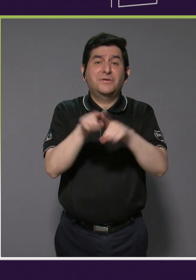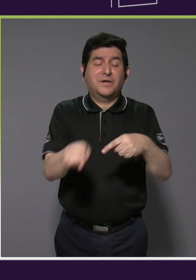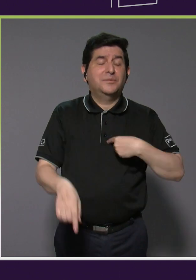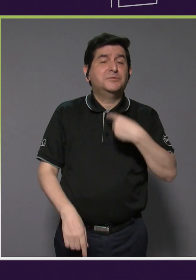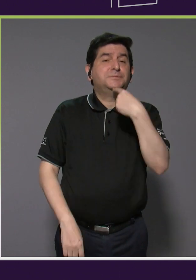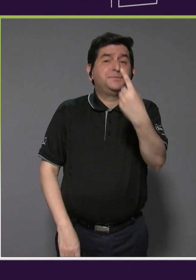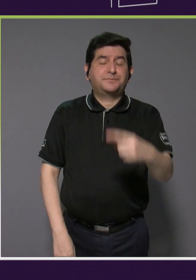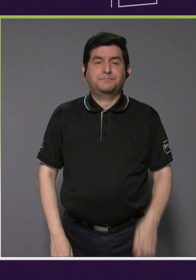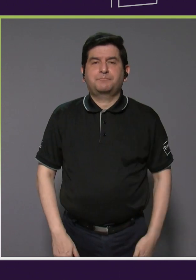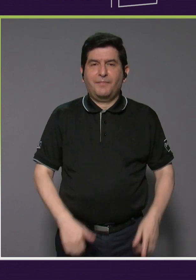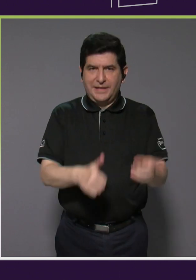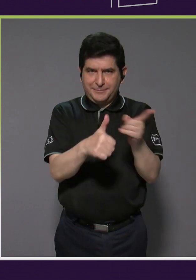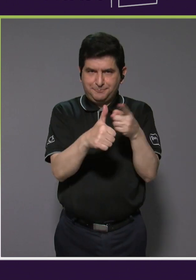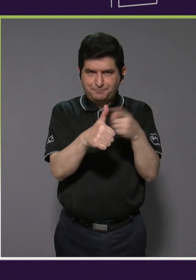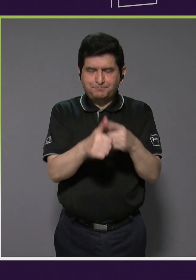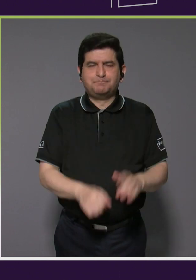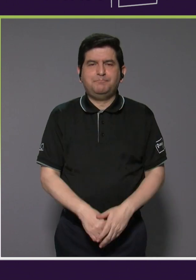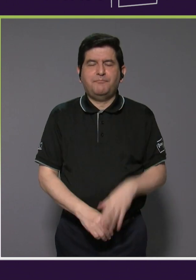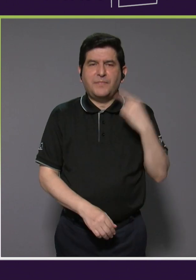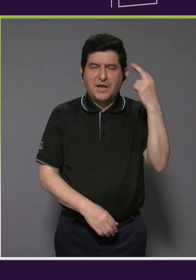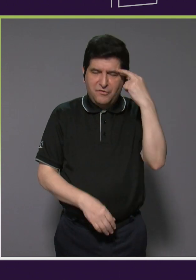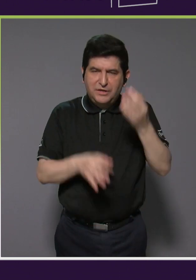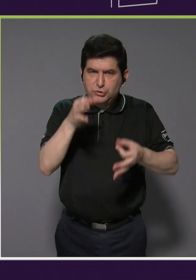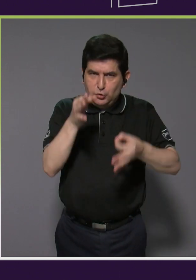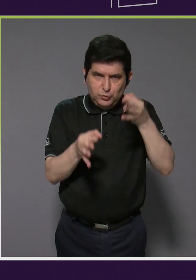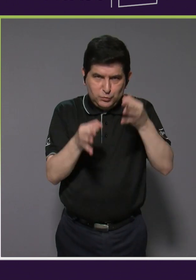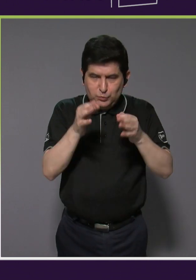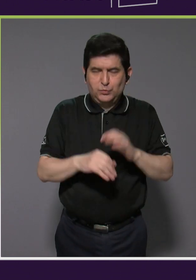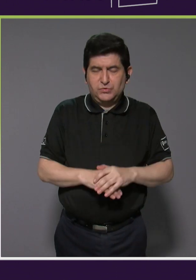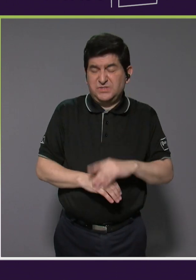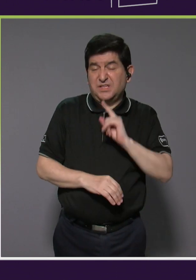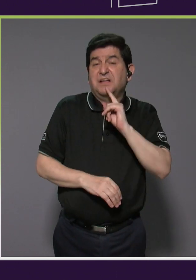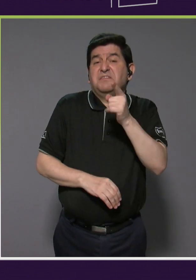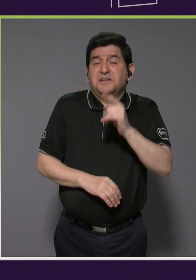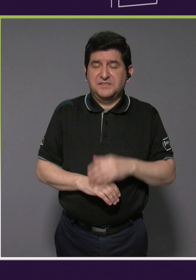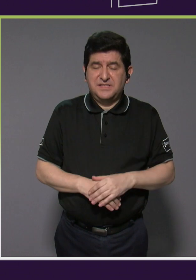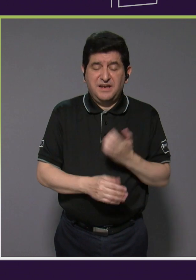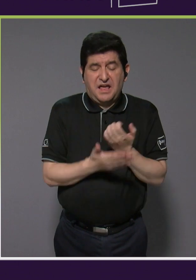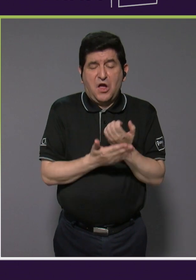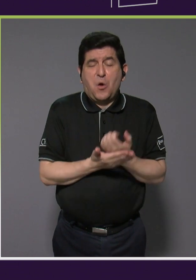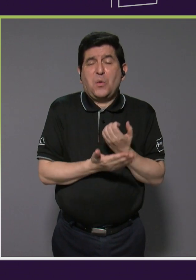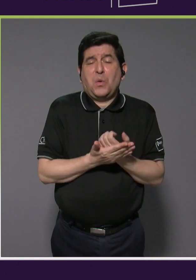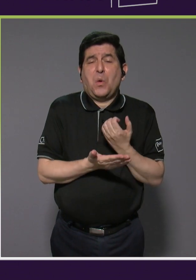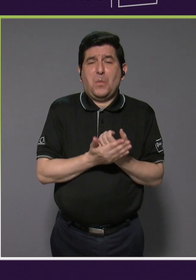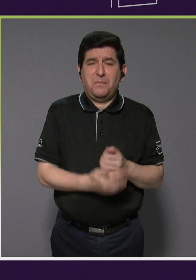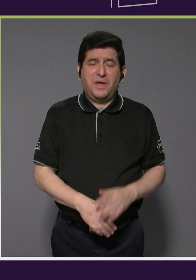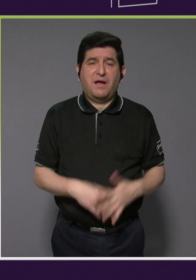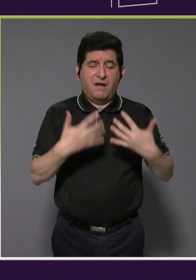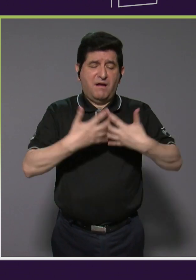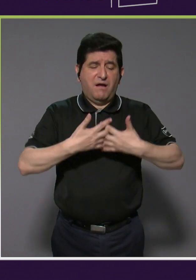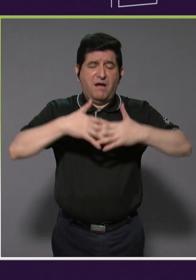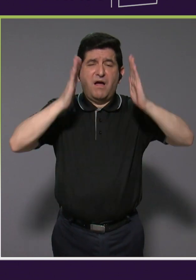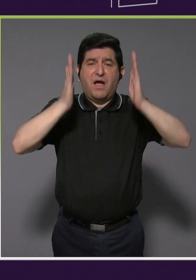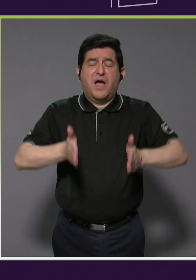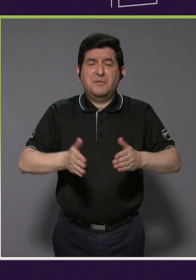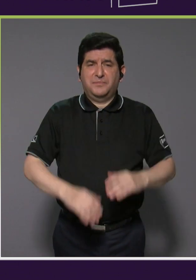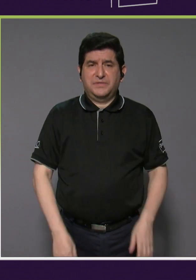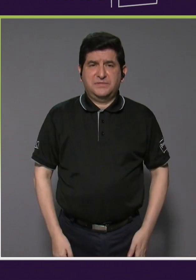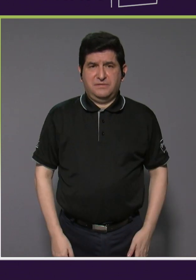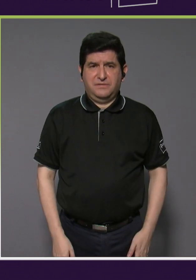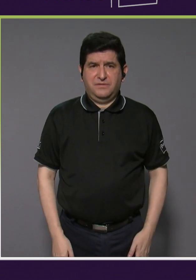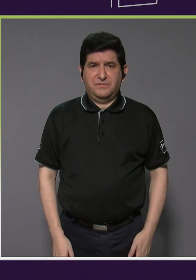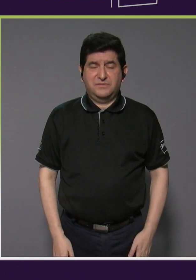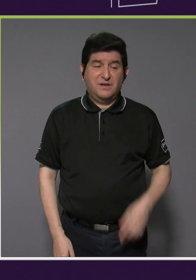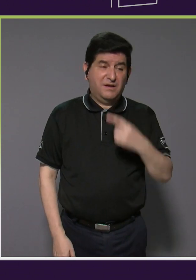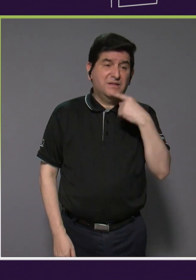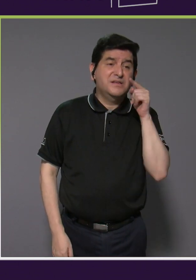decir, primero, que se justifica, ¿verdad? Se dan justificaciones económicas de los empresarios como de